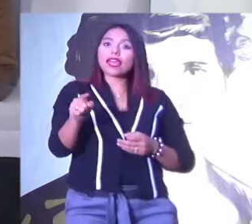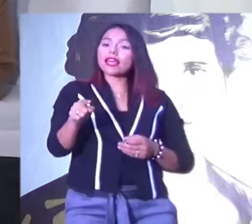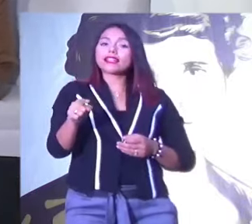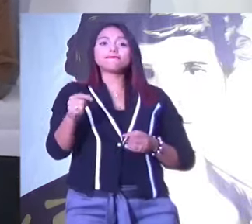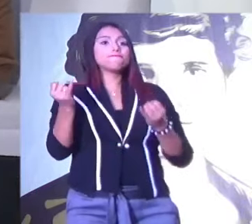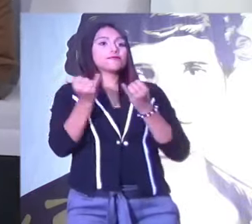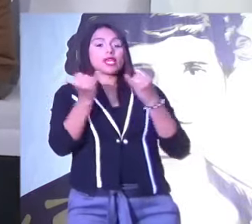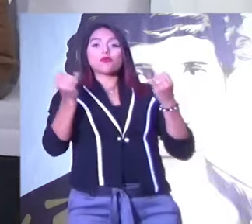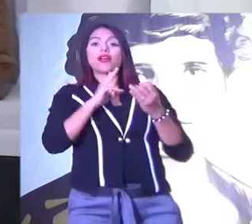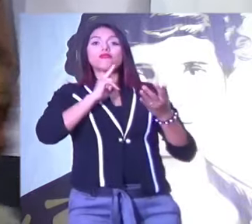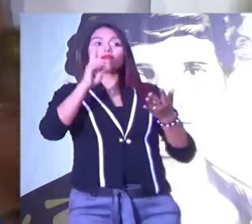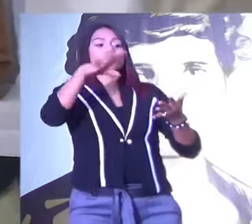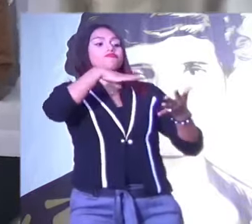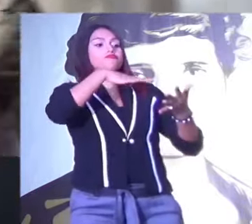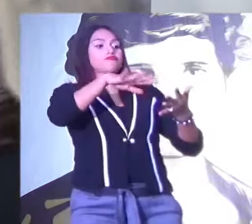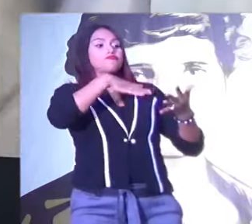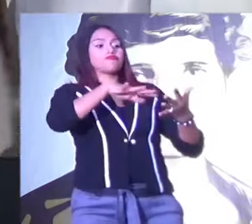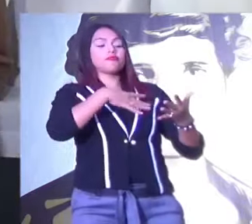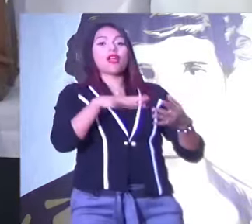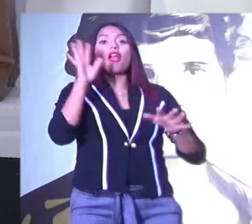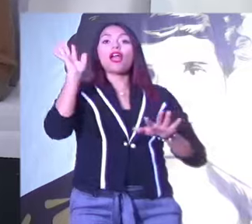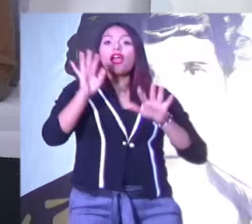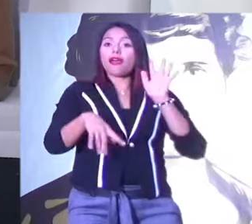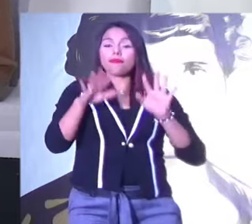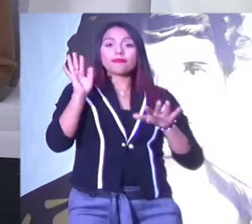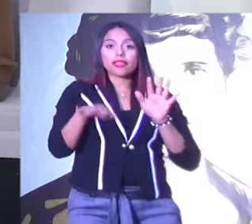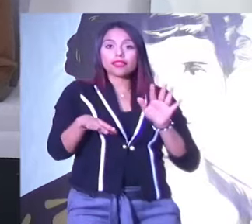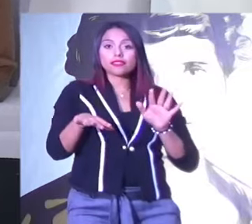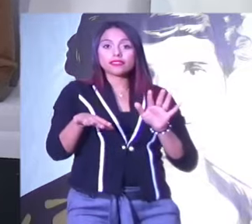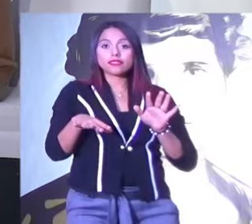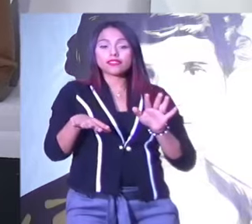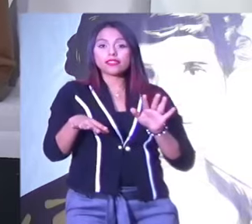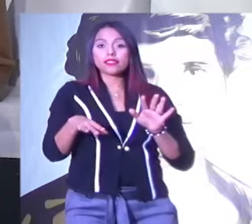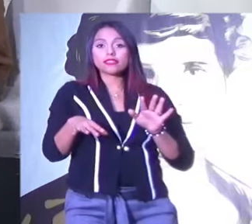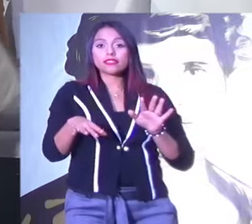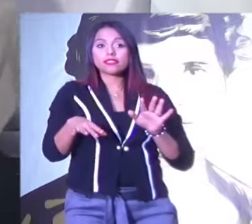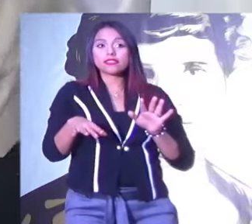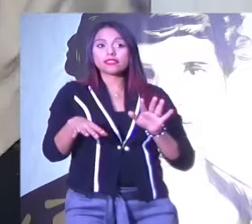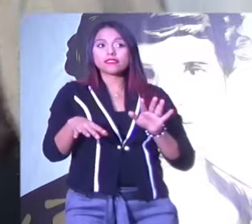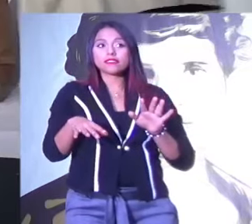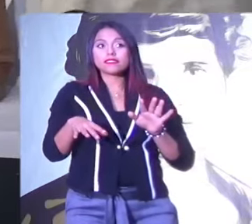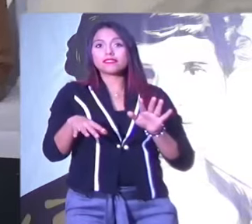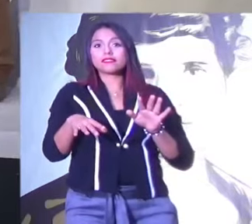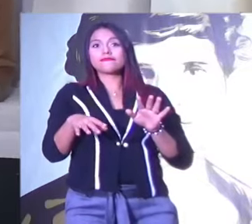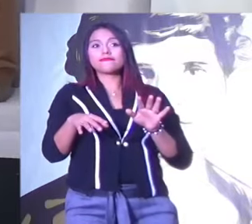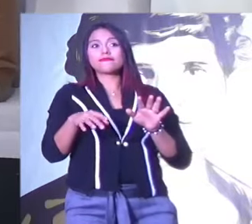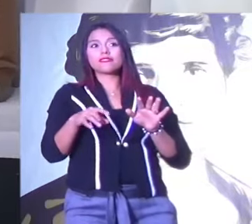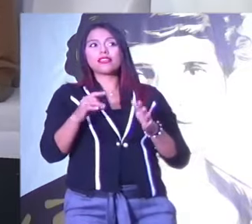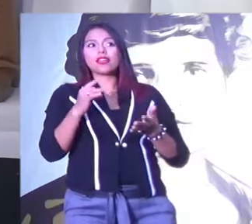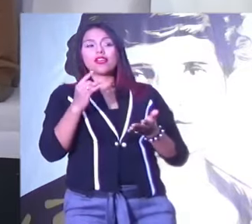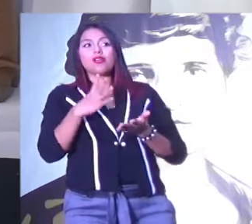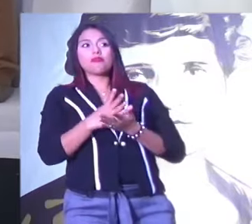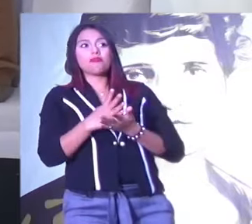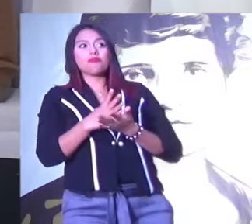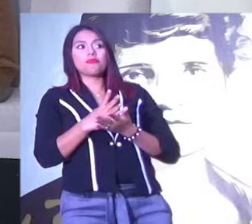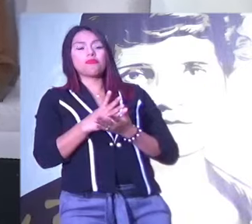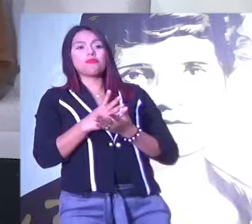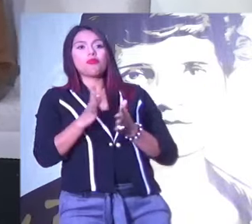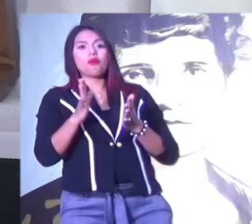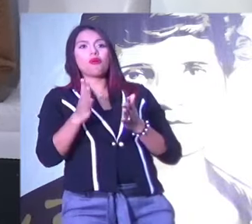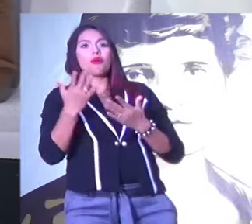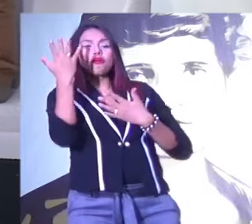el que sabe todo lo que piensan. A veces es un cerillo en un supermercado que confunden con el personaje real